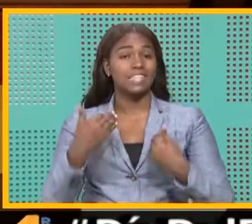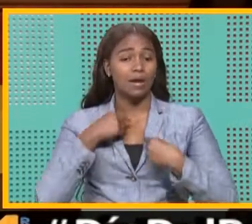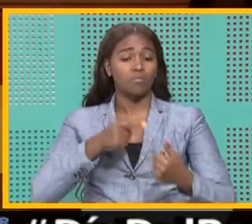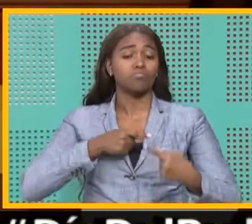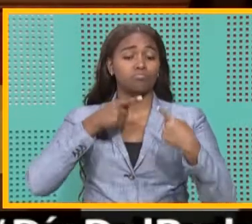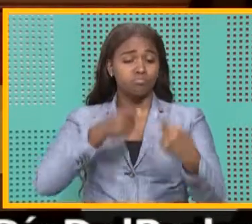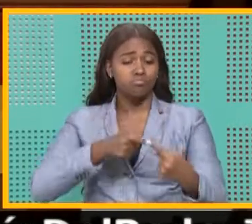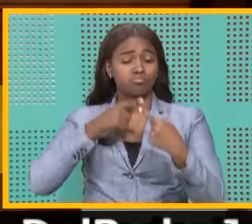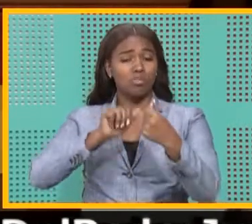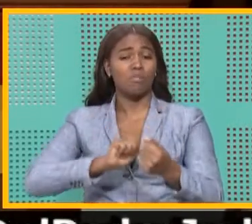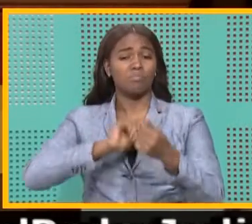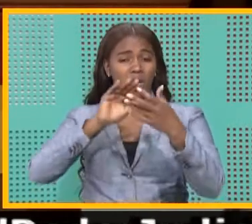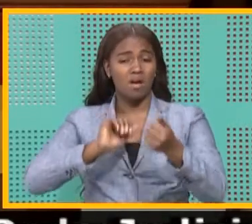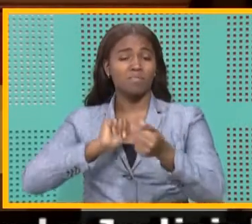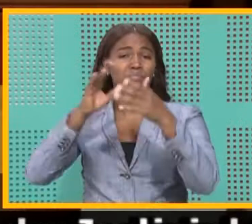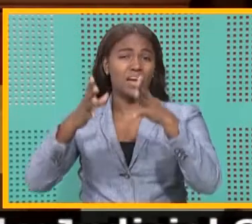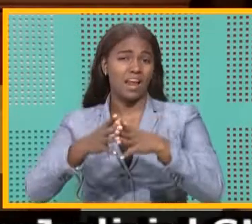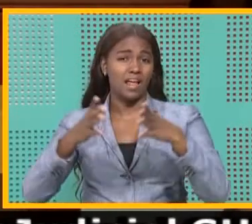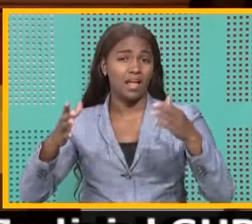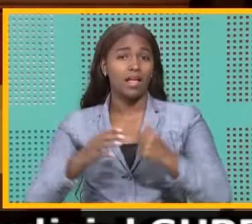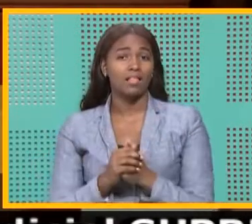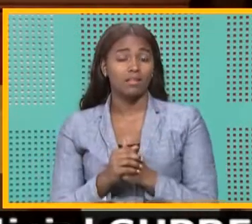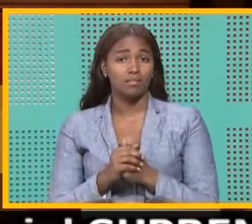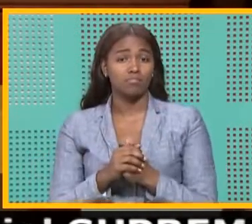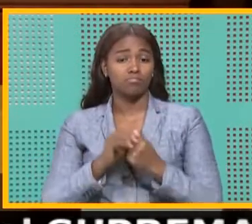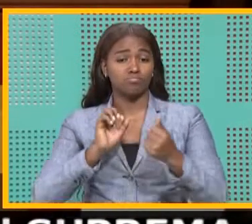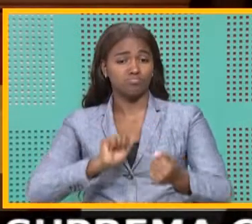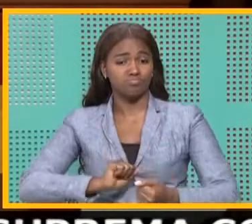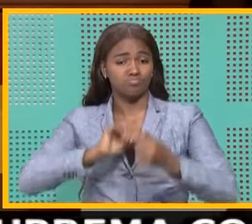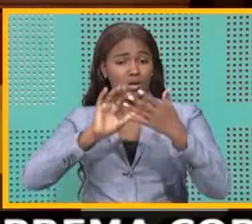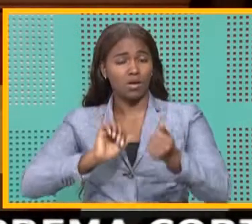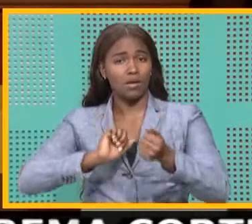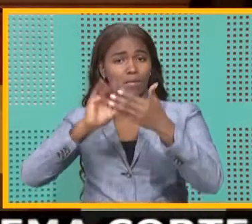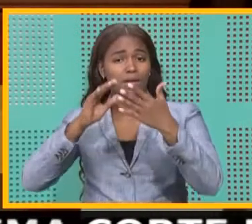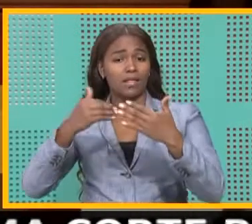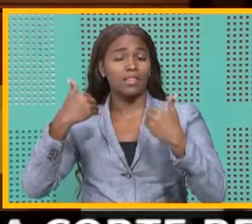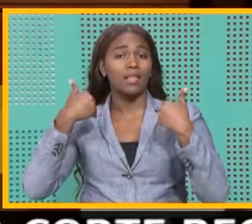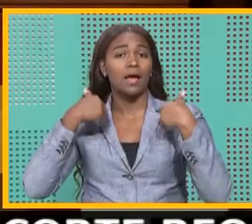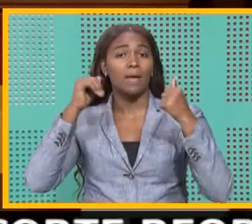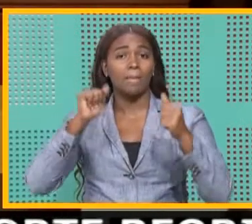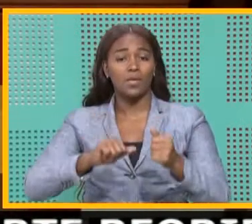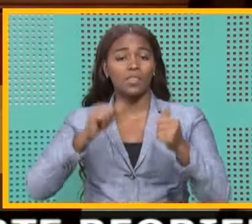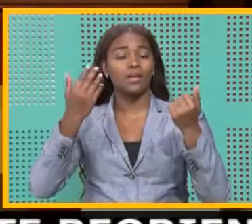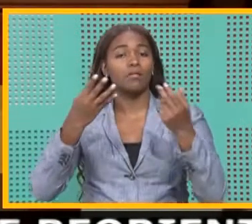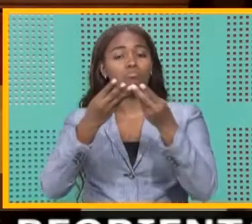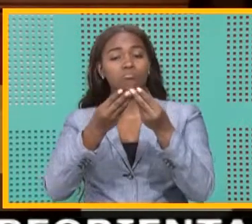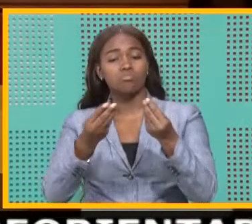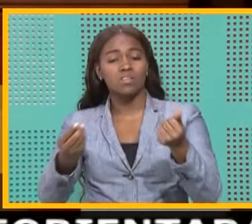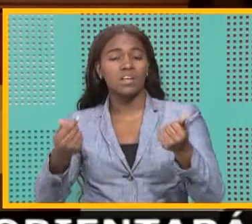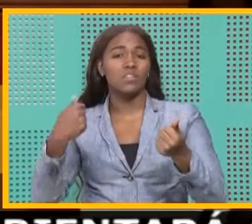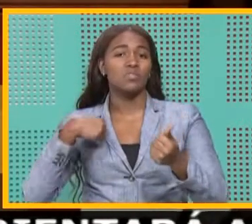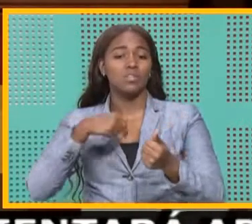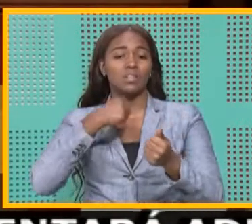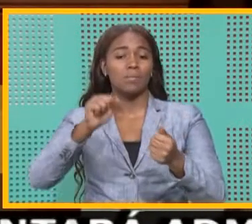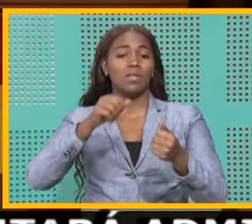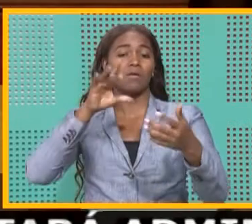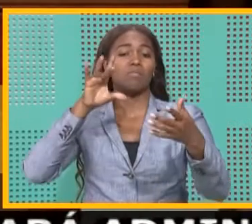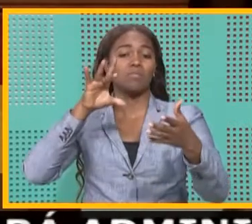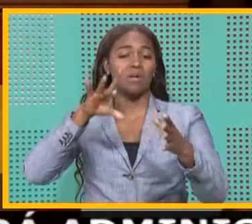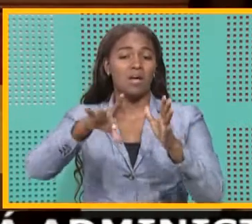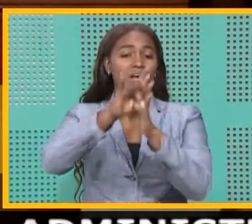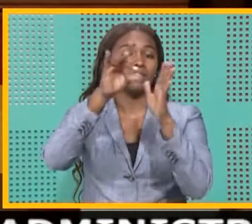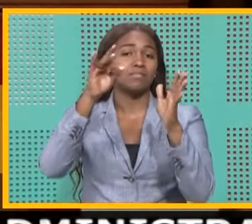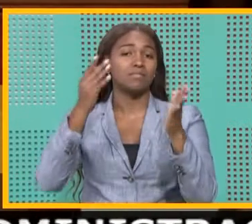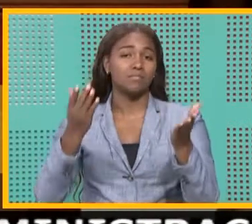muy grandes, desafíos capaces de minar y hasta disolver nuestras conquistas.